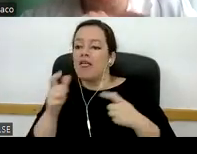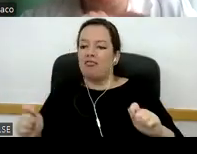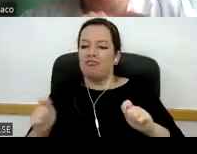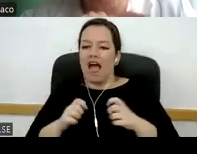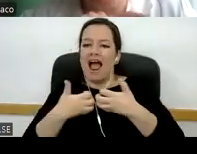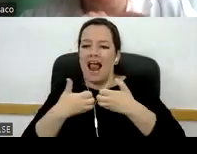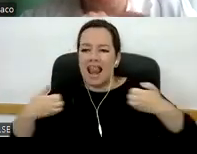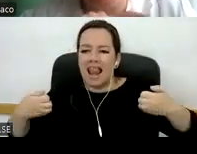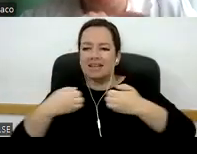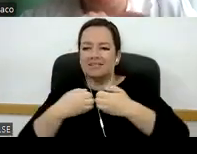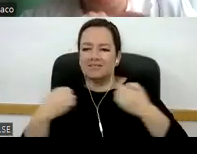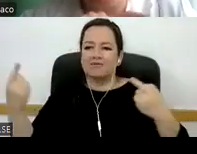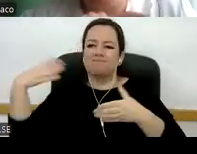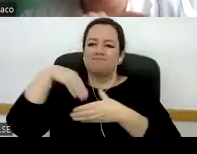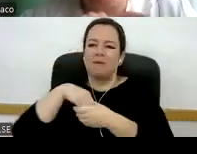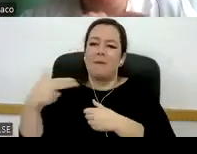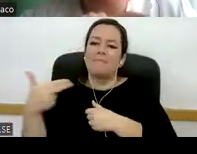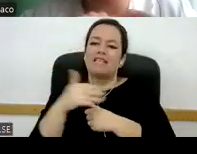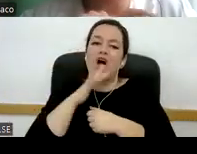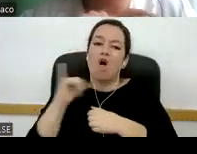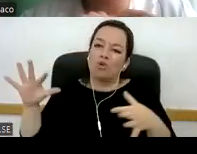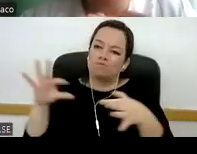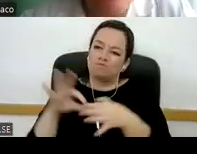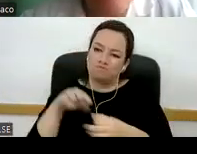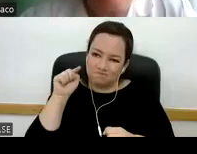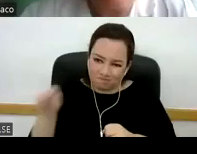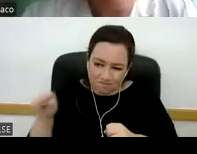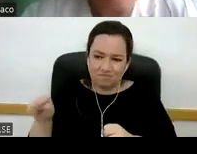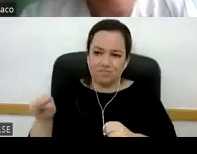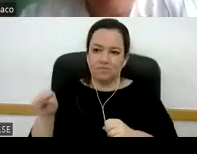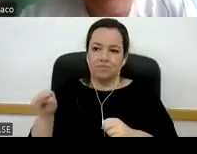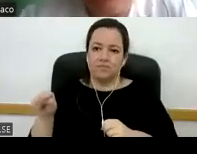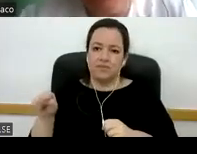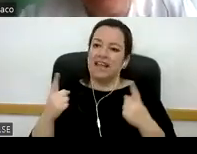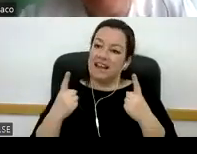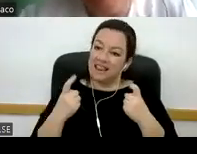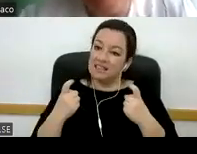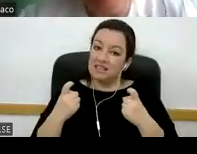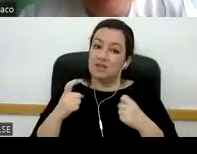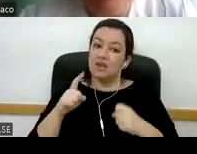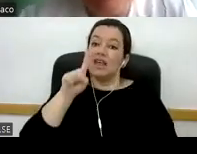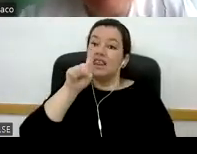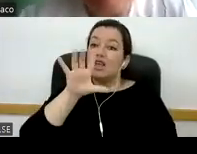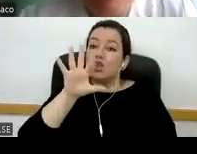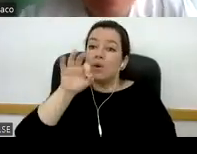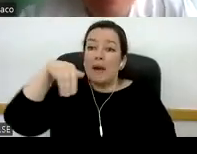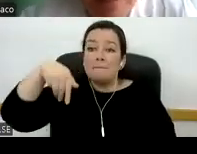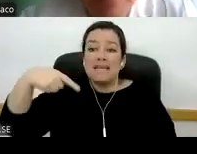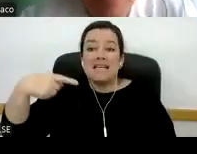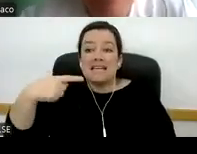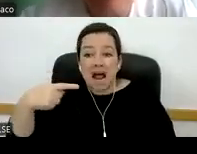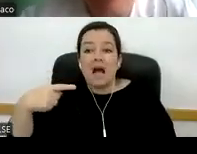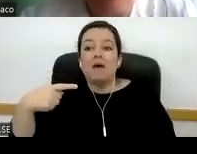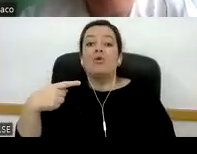procedentes del pescado azul, que como veis se requieren al menos 250 miligramos de EPA y